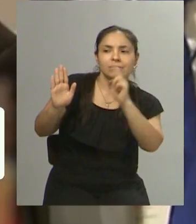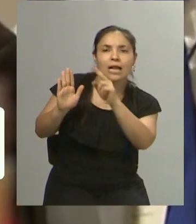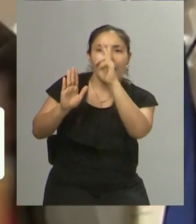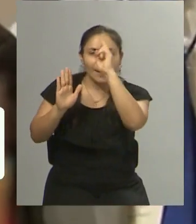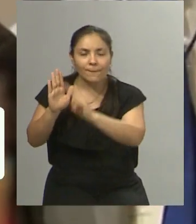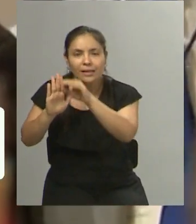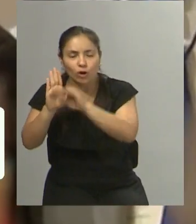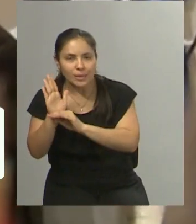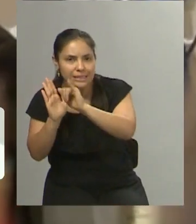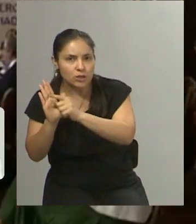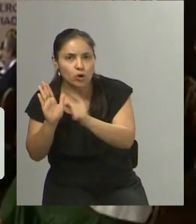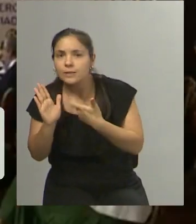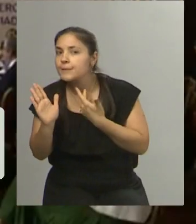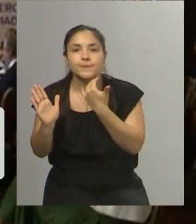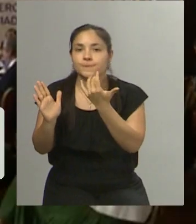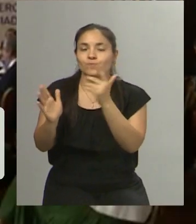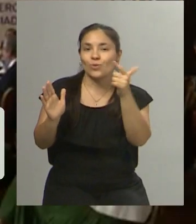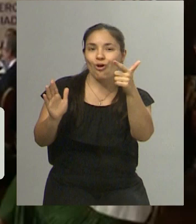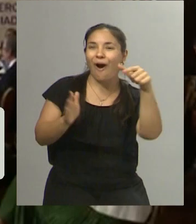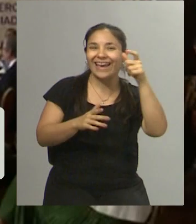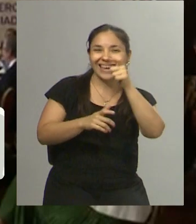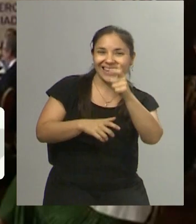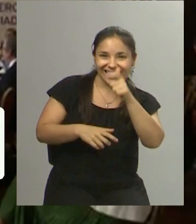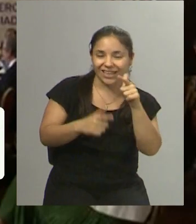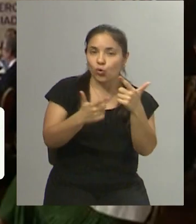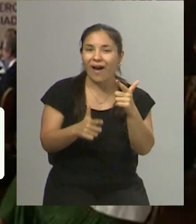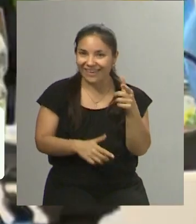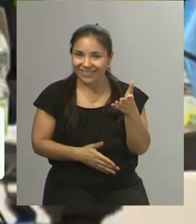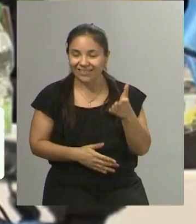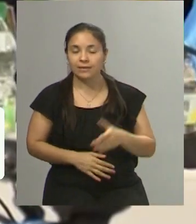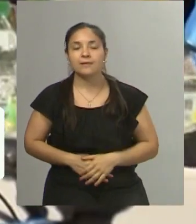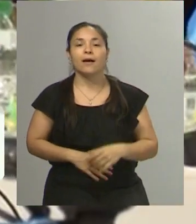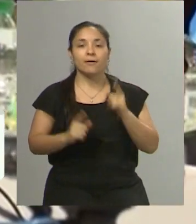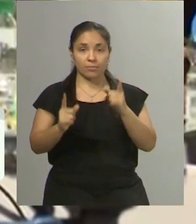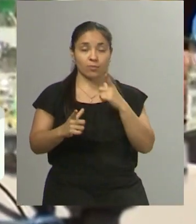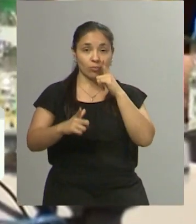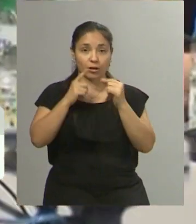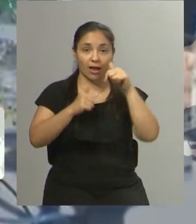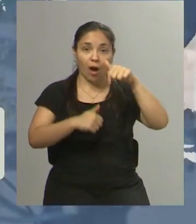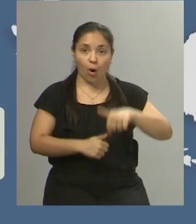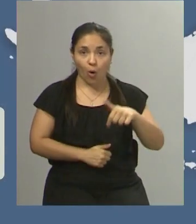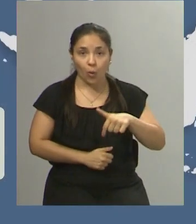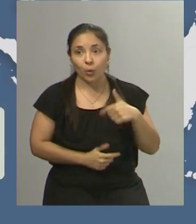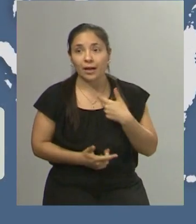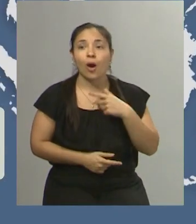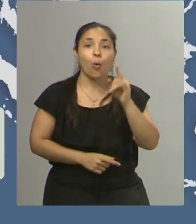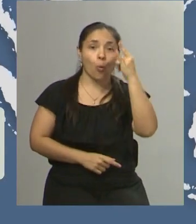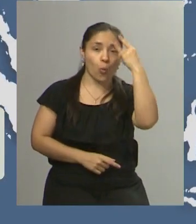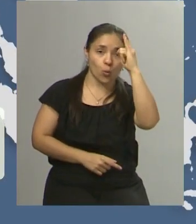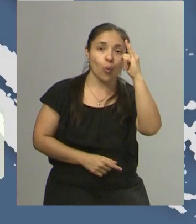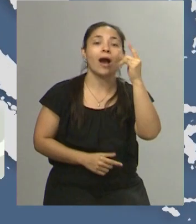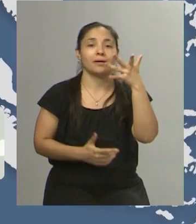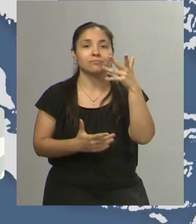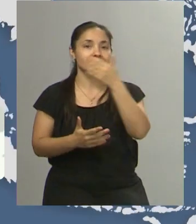Félix, a partir de esto que usted acaba de plantear, y que obviamente es el reflejo de lo que está reclamando en este caso Uruguay y